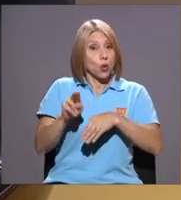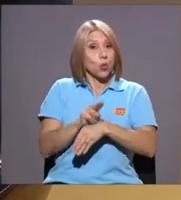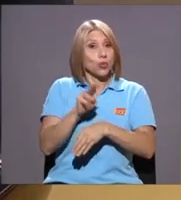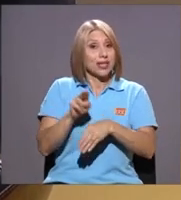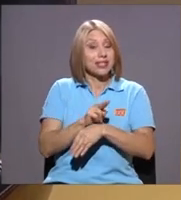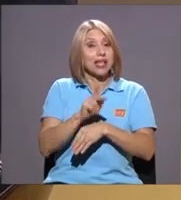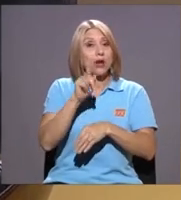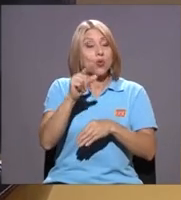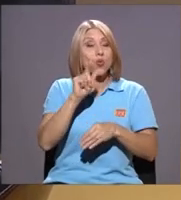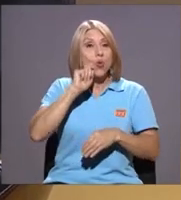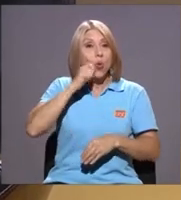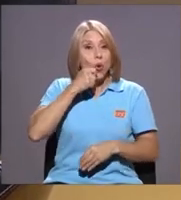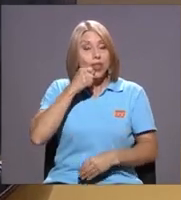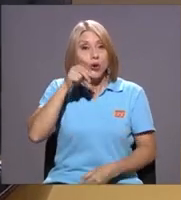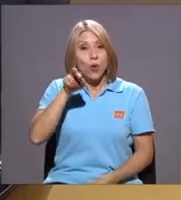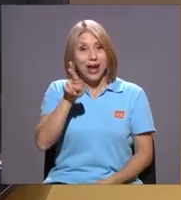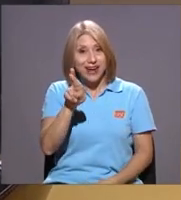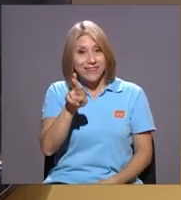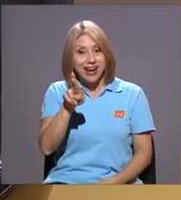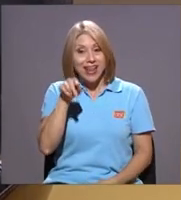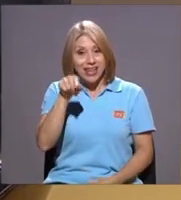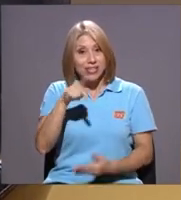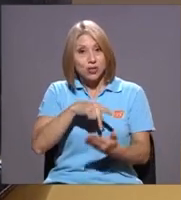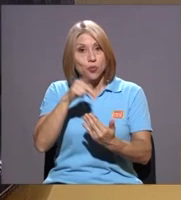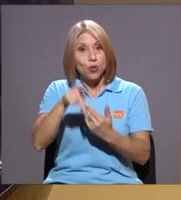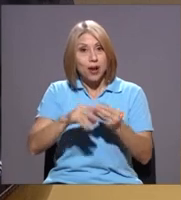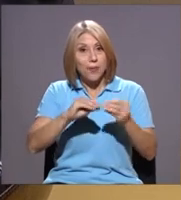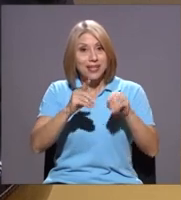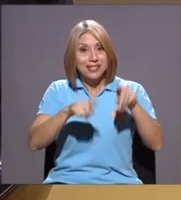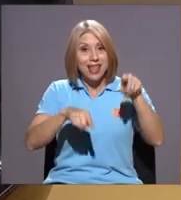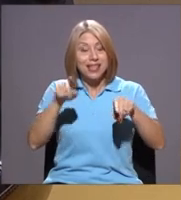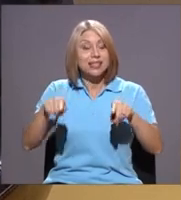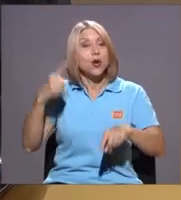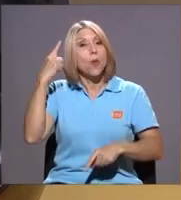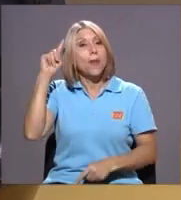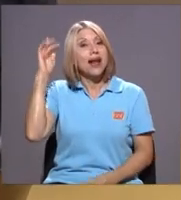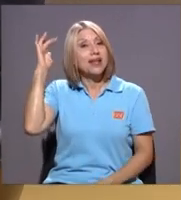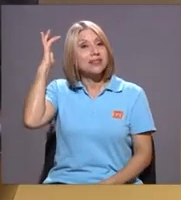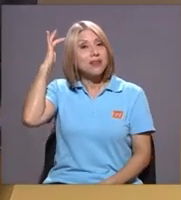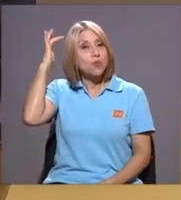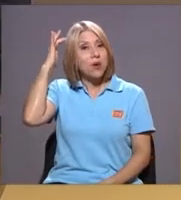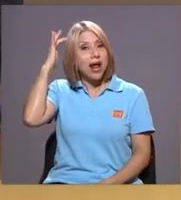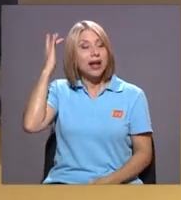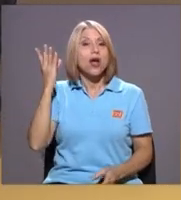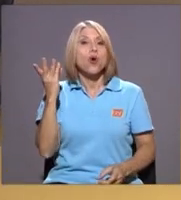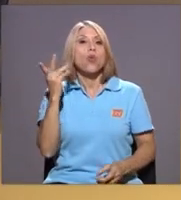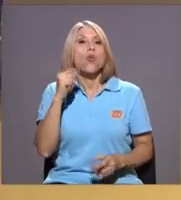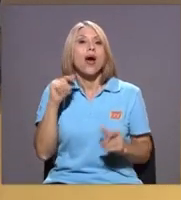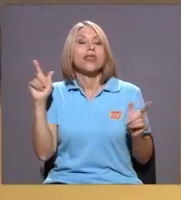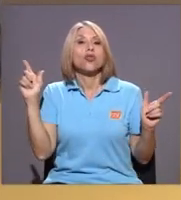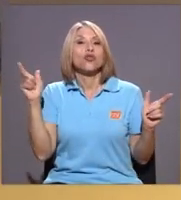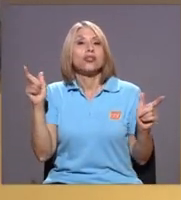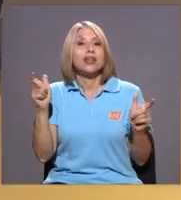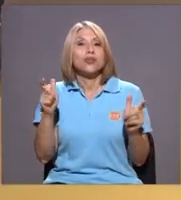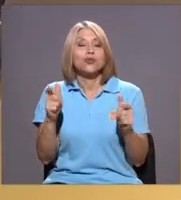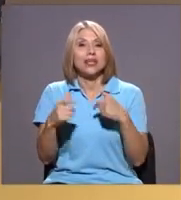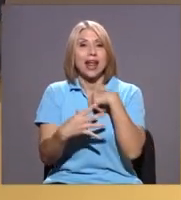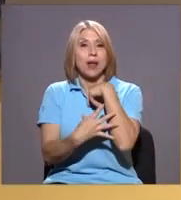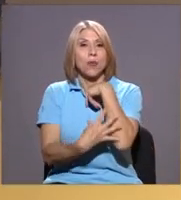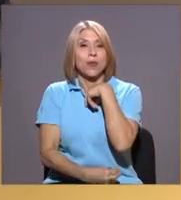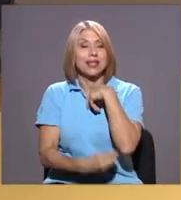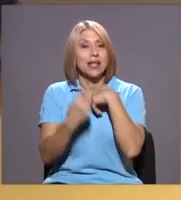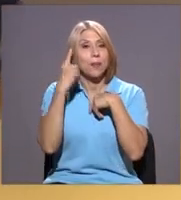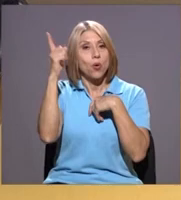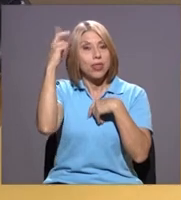programa estadístico, para simular cuánto se reduciría la pobreza multidimensional si